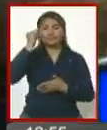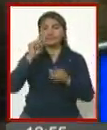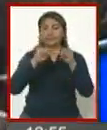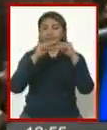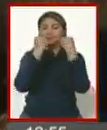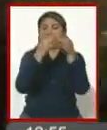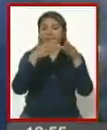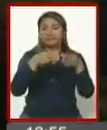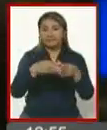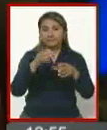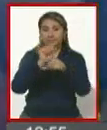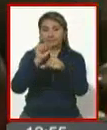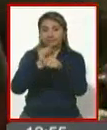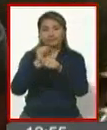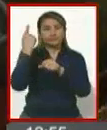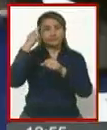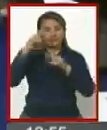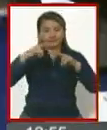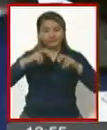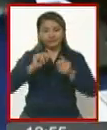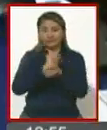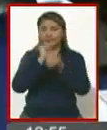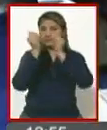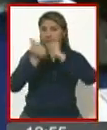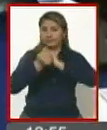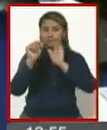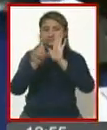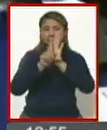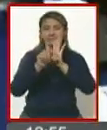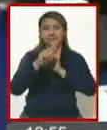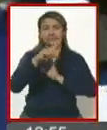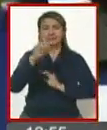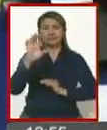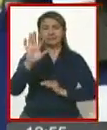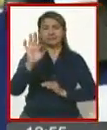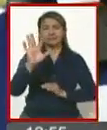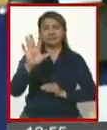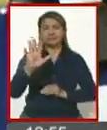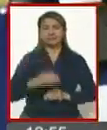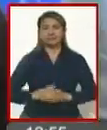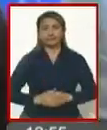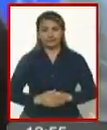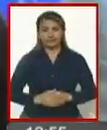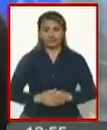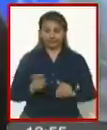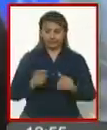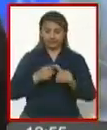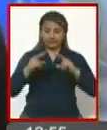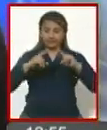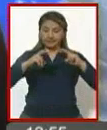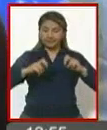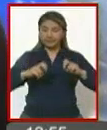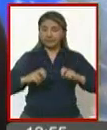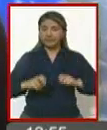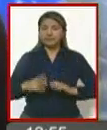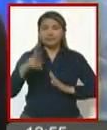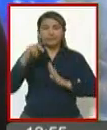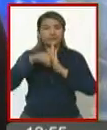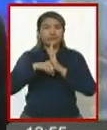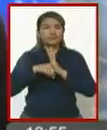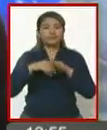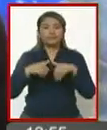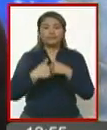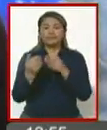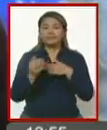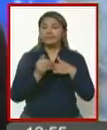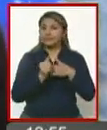conformar mesas de trabajo para analizar la modificación de la Ley 195. En primer lugar, el análisis de la